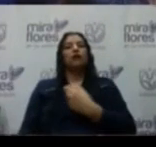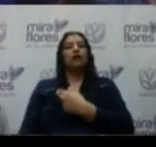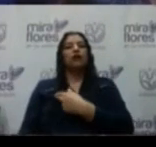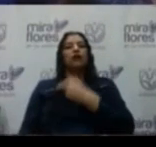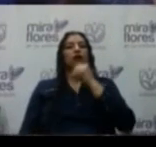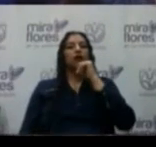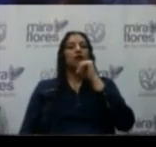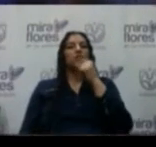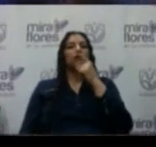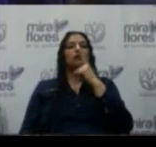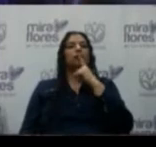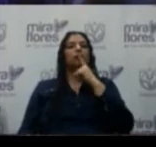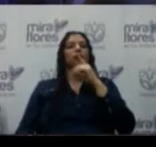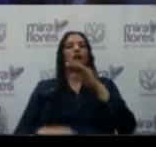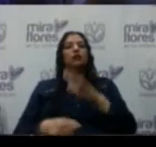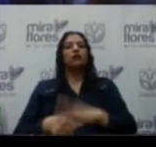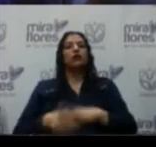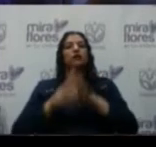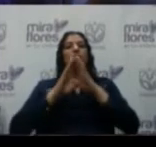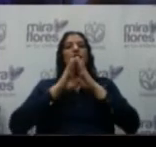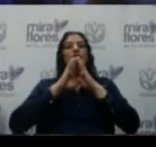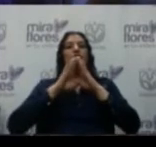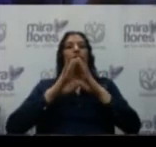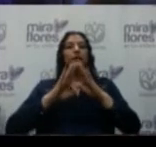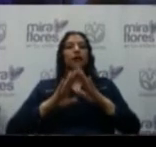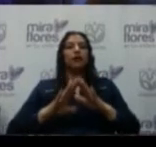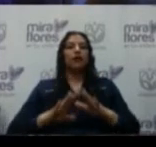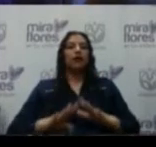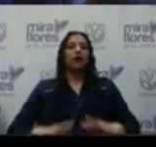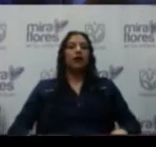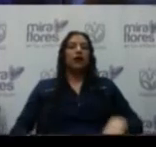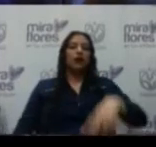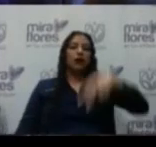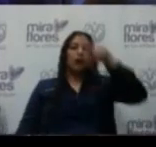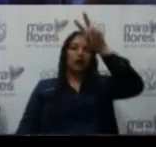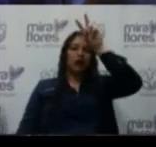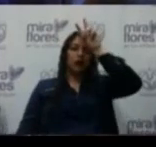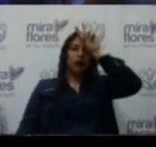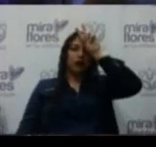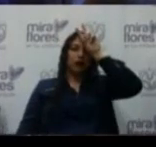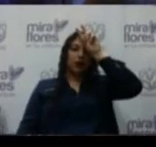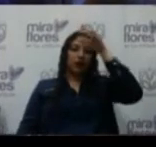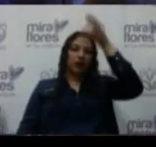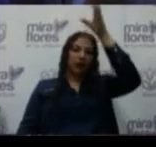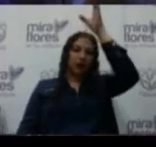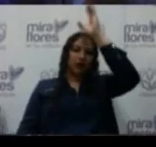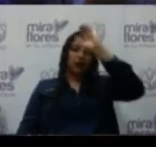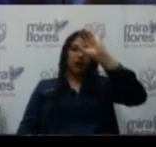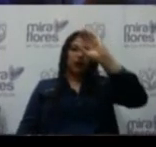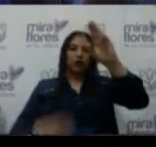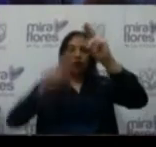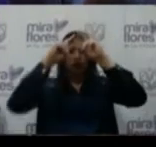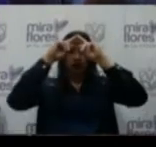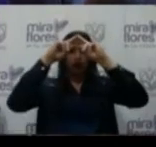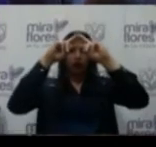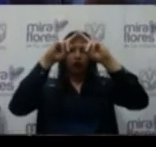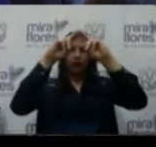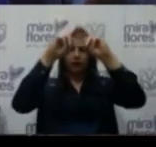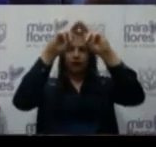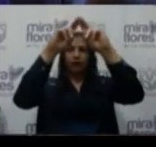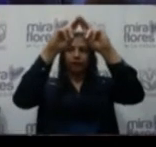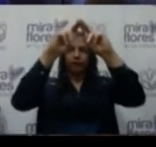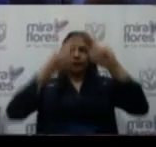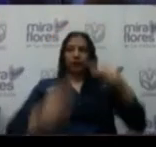Que faltemos al voto solemne que la patria al eterno